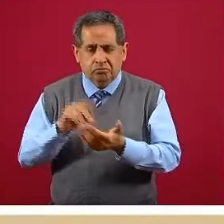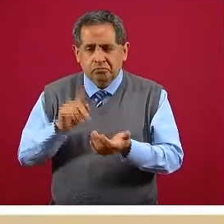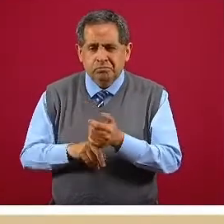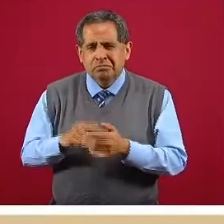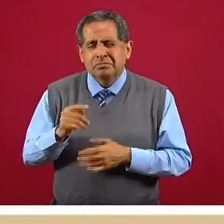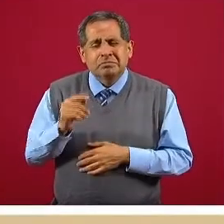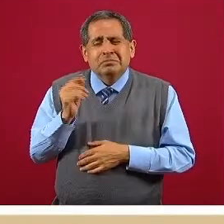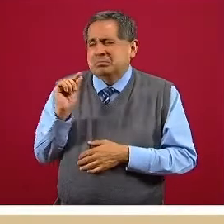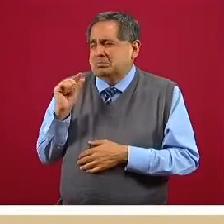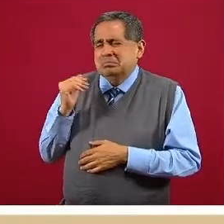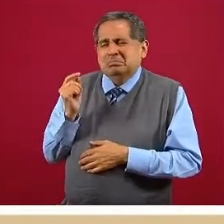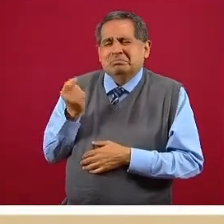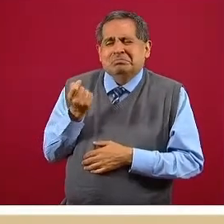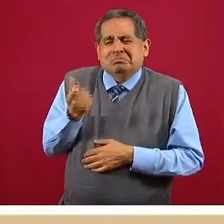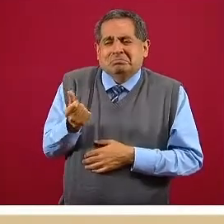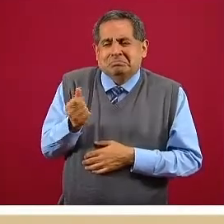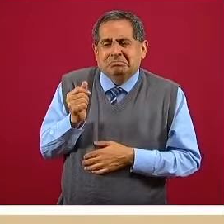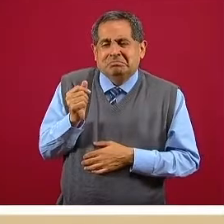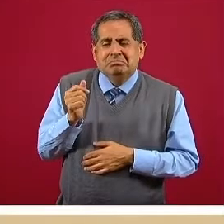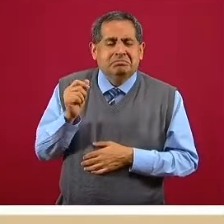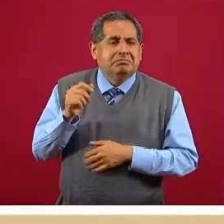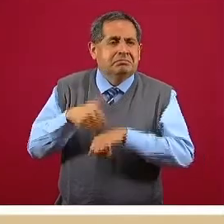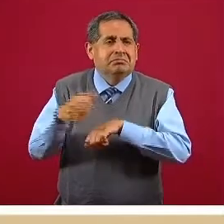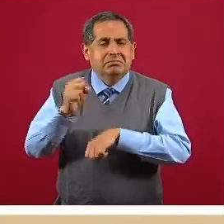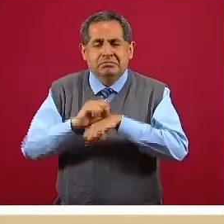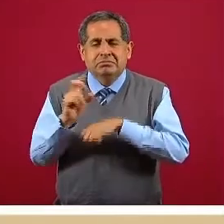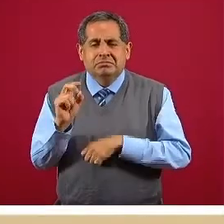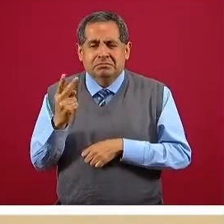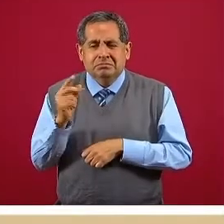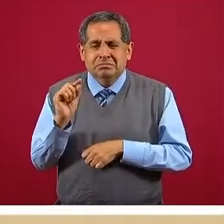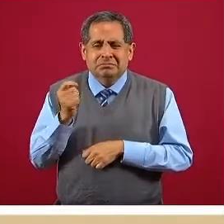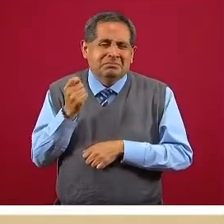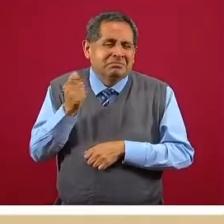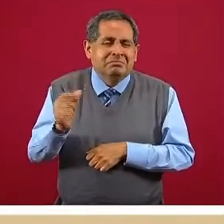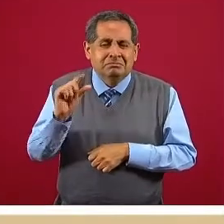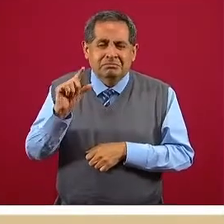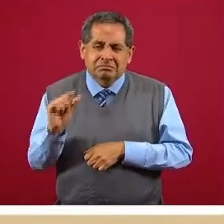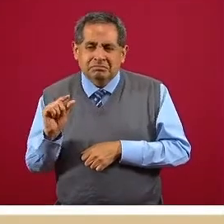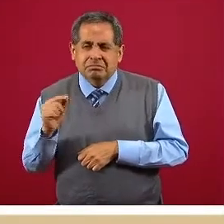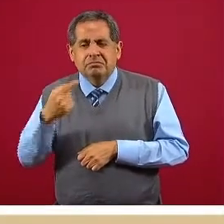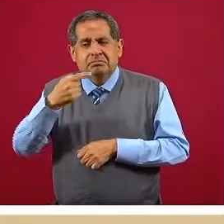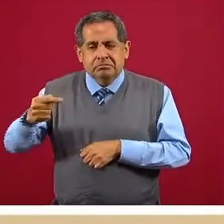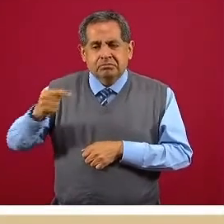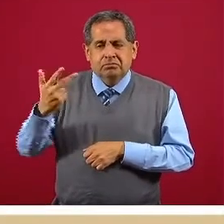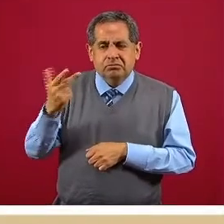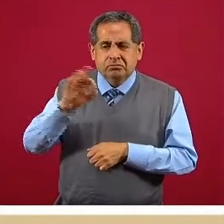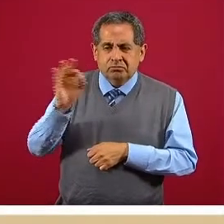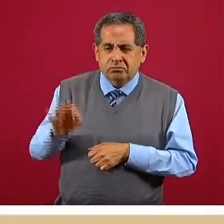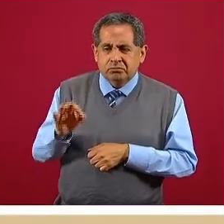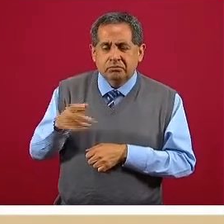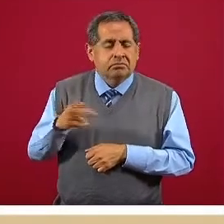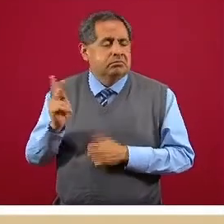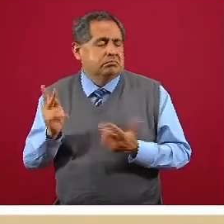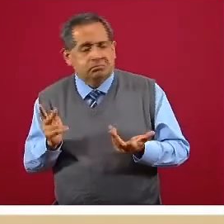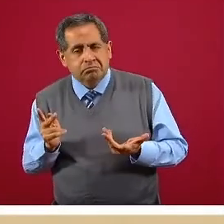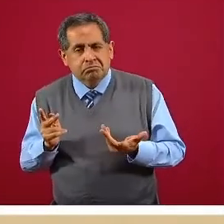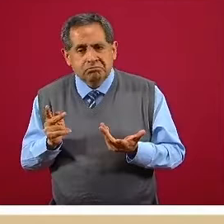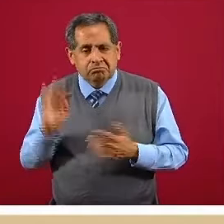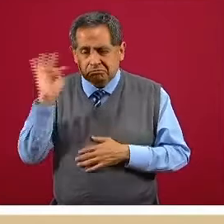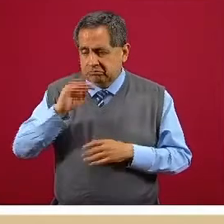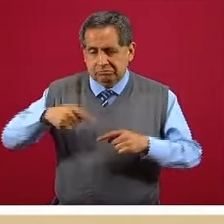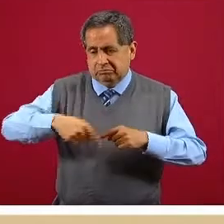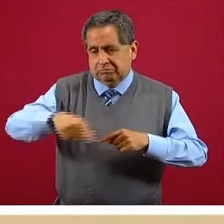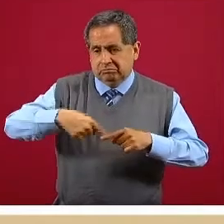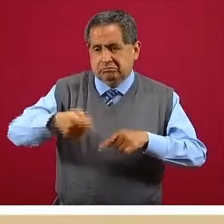hay un ligero descenso cuando abrimos la semana 32, un ligero descenso de menos 8%, todavía podría cerrar